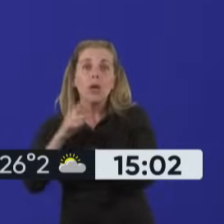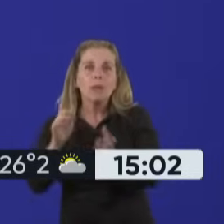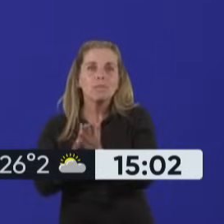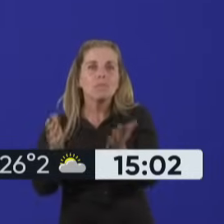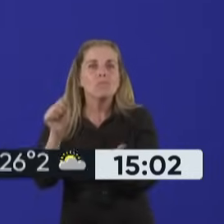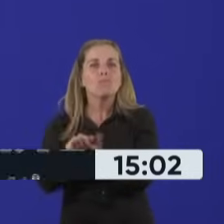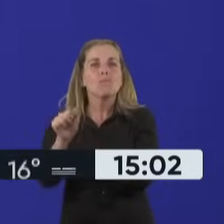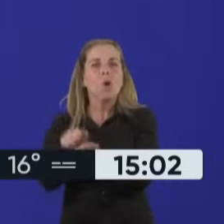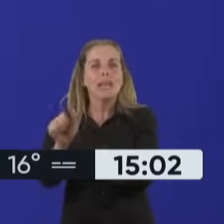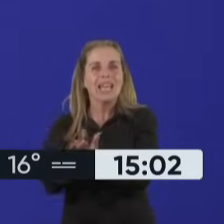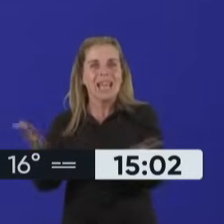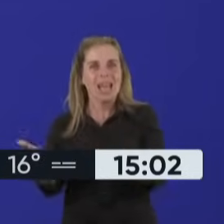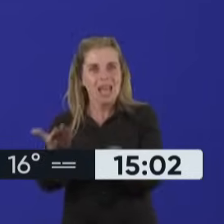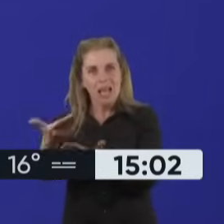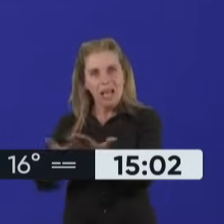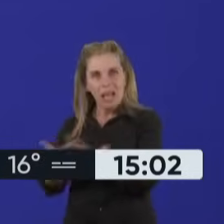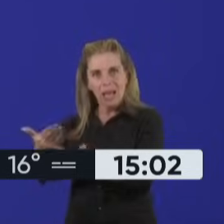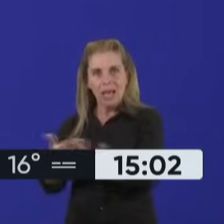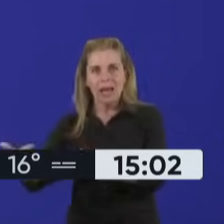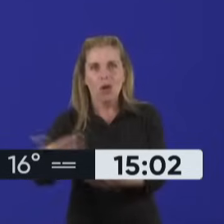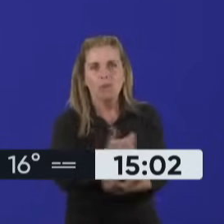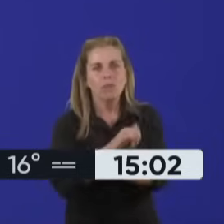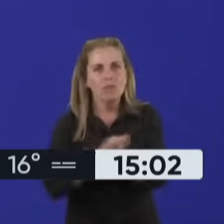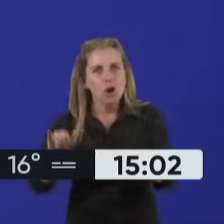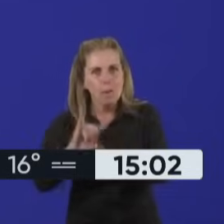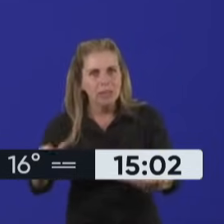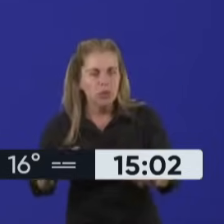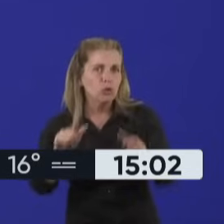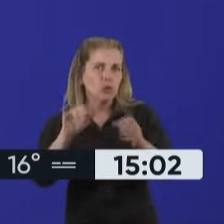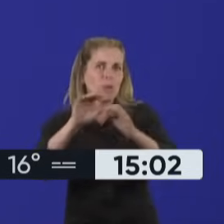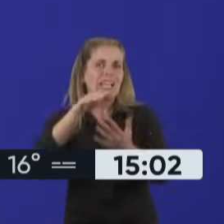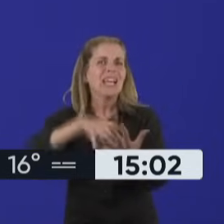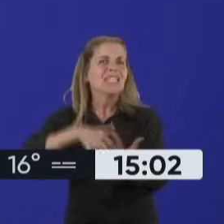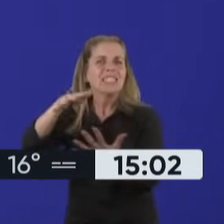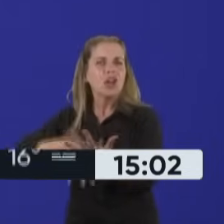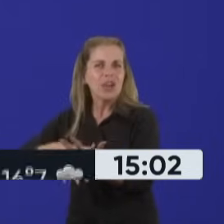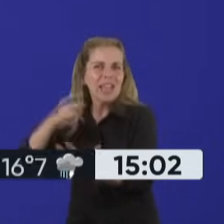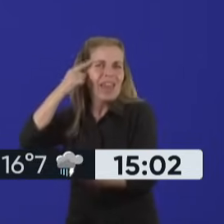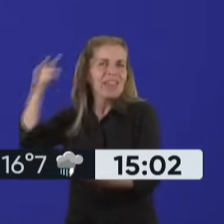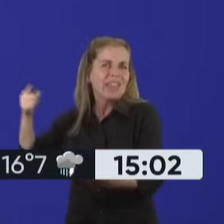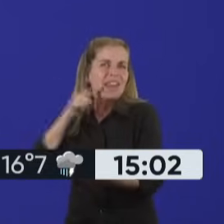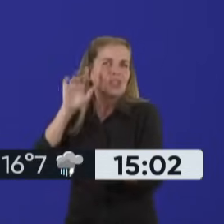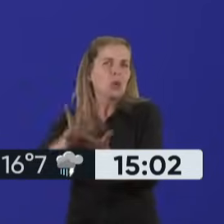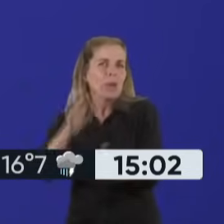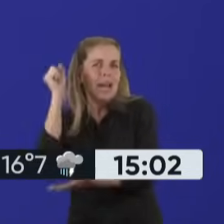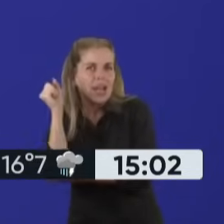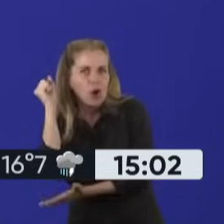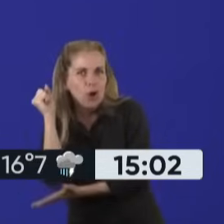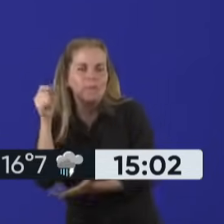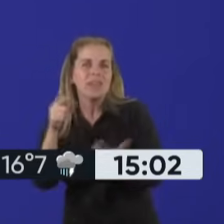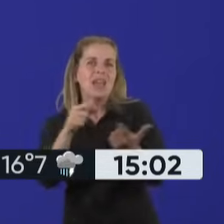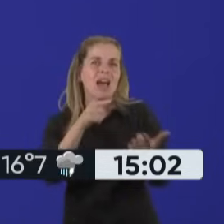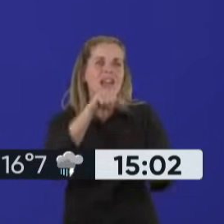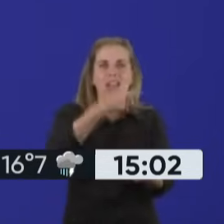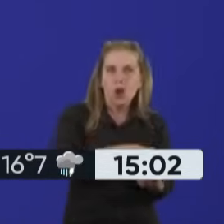que hicimos, hemos logrado reconciliar la idea de la mano invisible con los rendimientos crecientes, o sea, con la fábrica